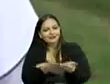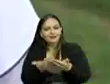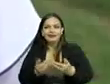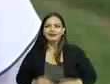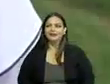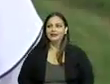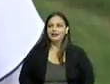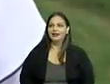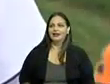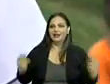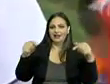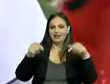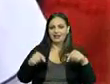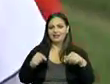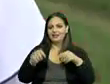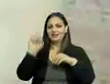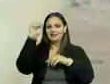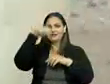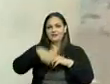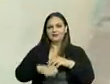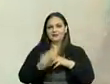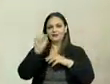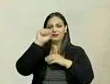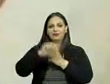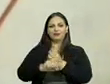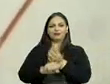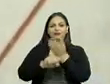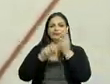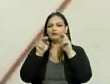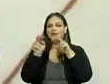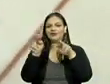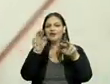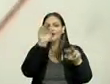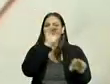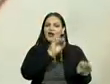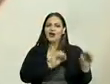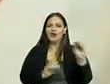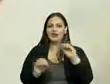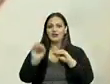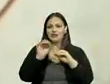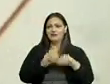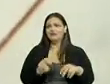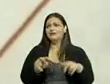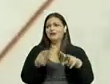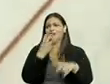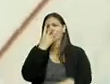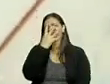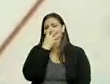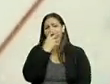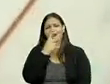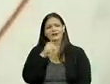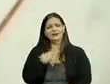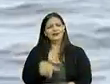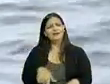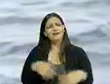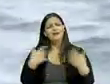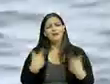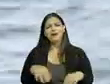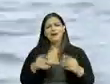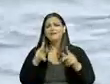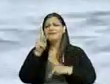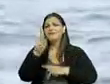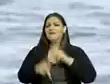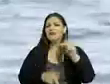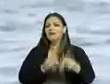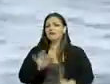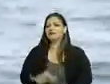festejar lo que es el inicio de la observación de las ballenas. Las olas de las dunas son súper increíbles, la verdad, que es una de las mejores playas que tiene el Ecuador para surfear. Aquí en la playa de